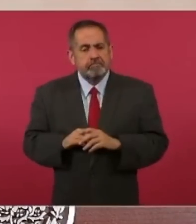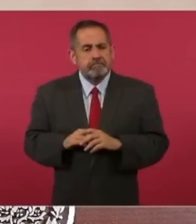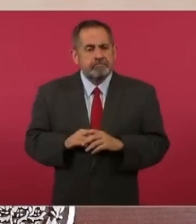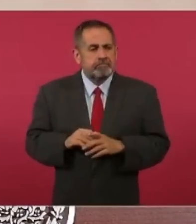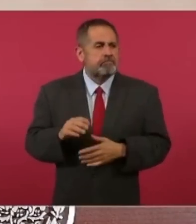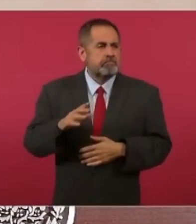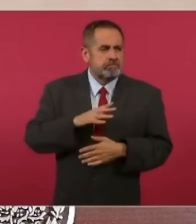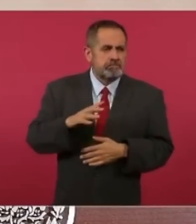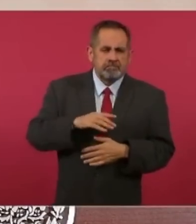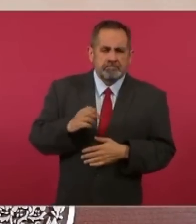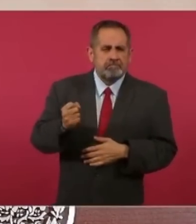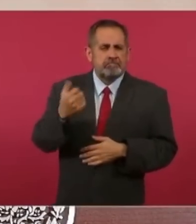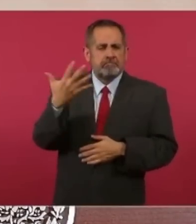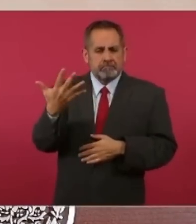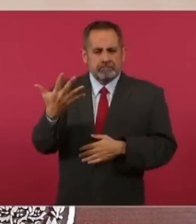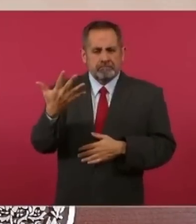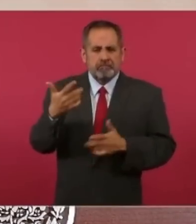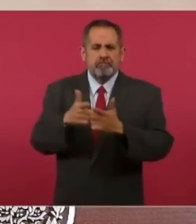partidos,